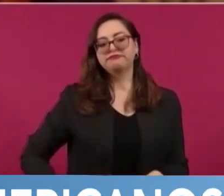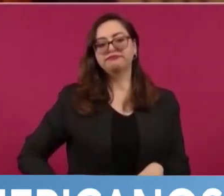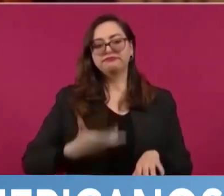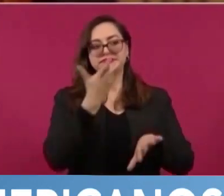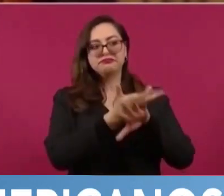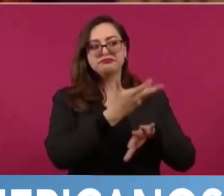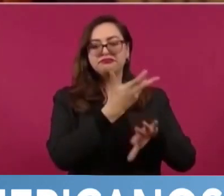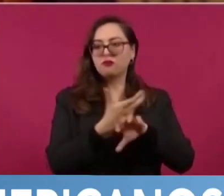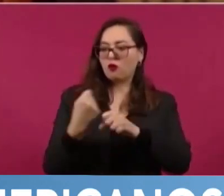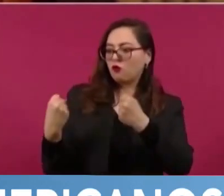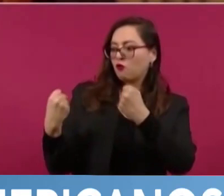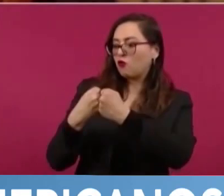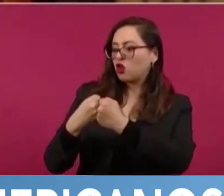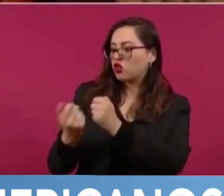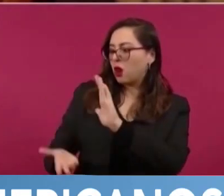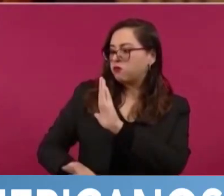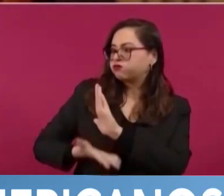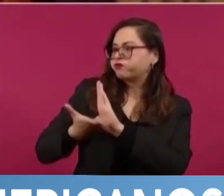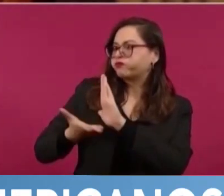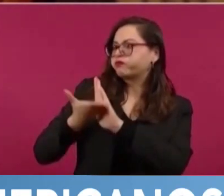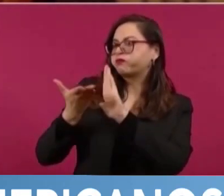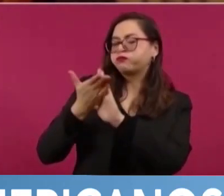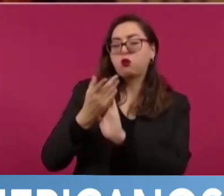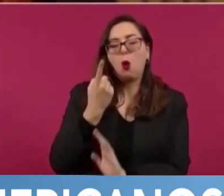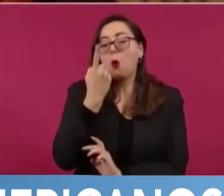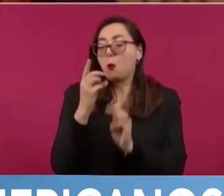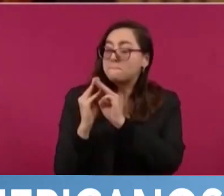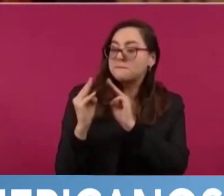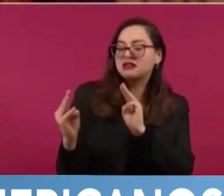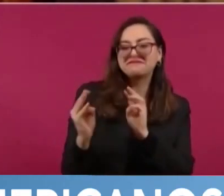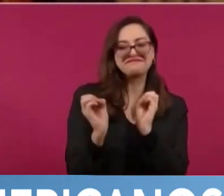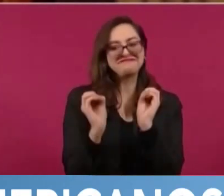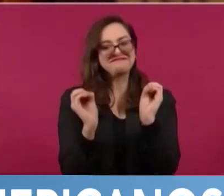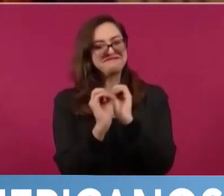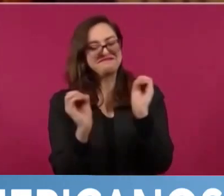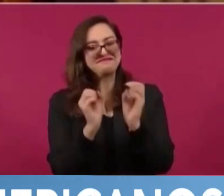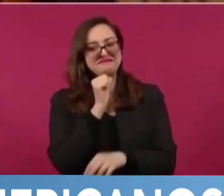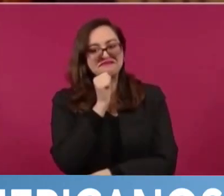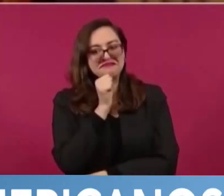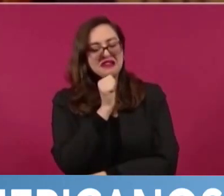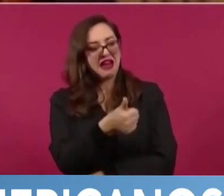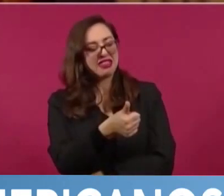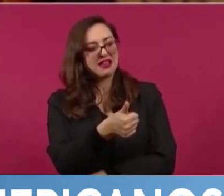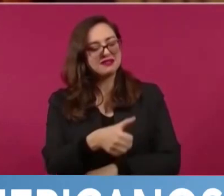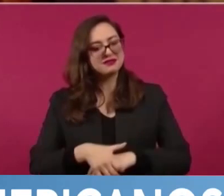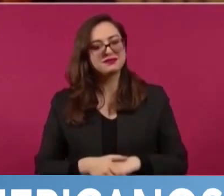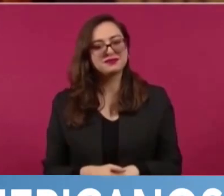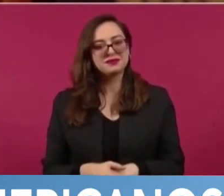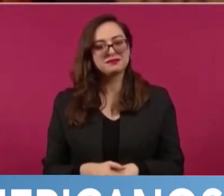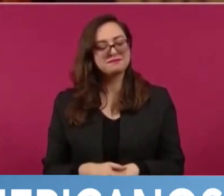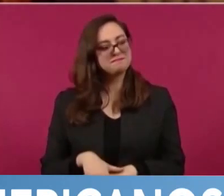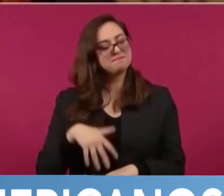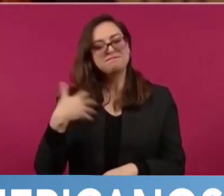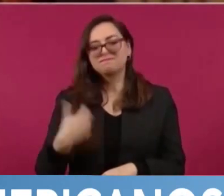nuestras economías. También hablaron un punto muy importante que tiene que ver con la migración y el desarrollo. Este es uno de los aspectos a los que